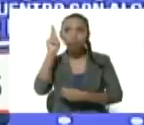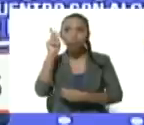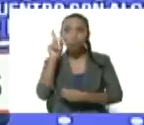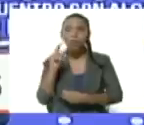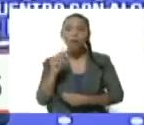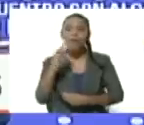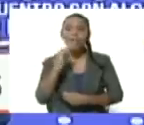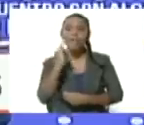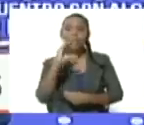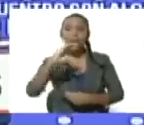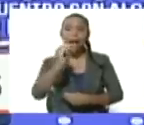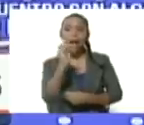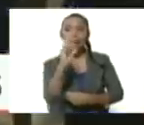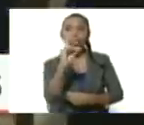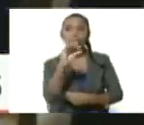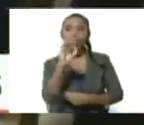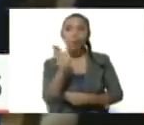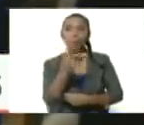Ricardo Menéndez.